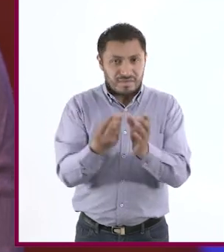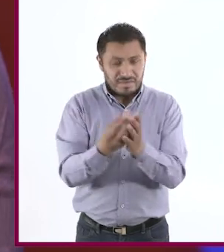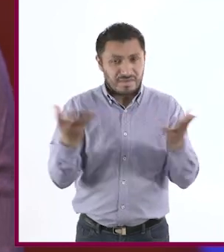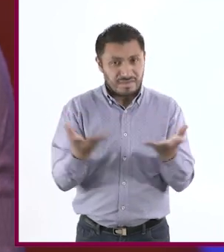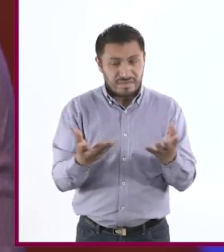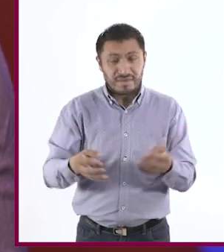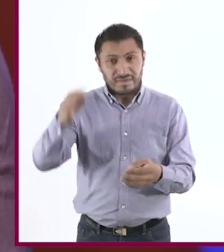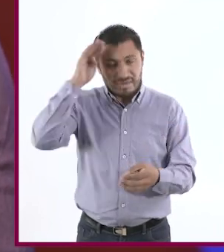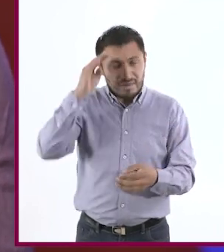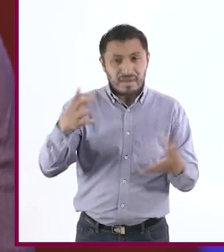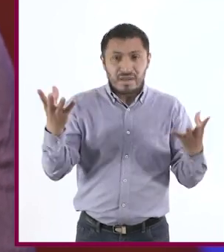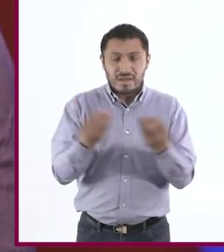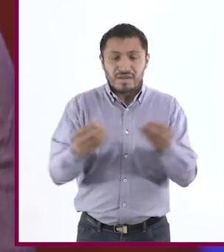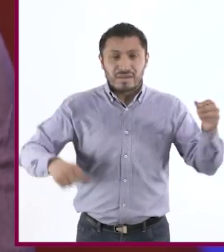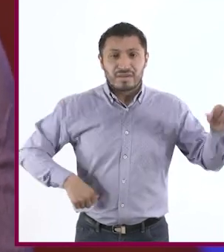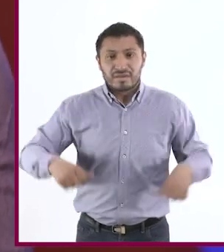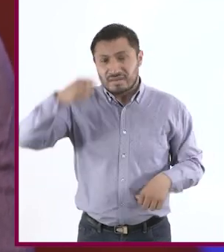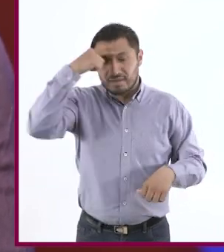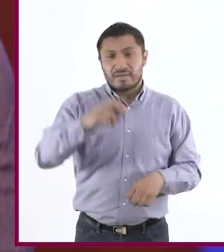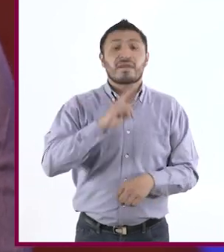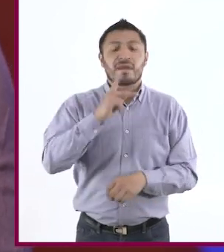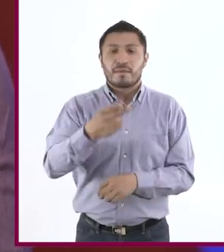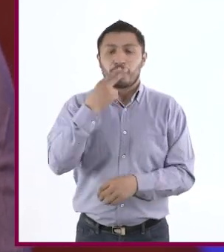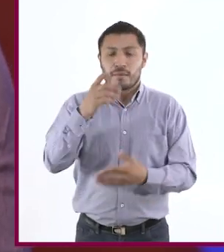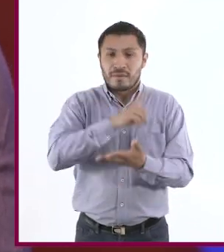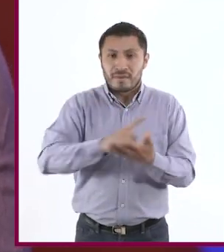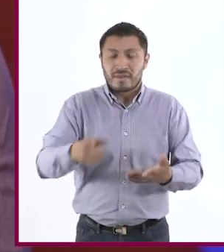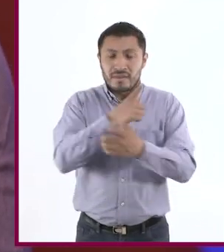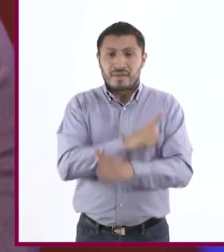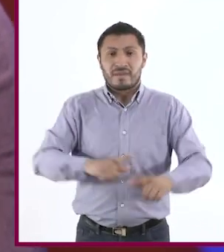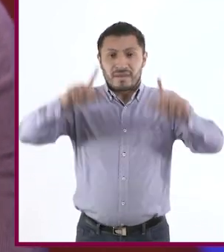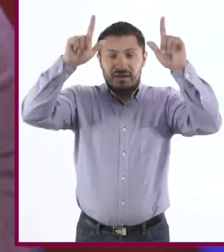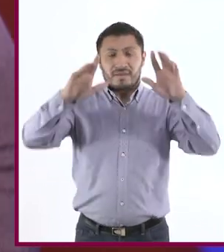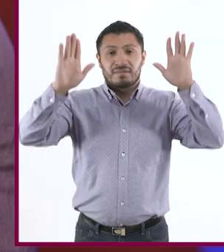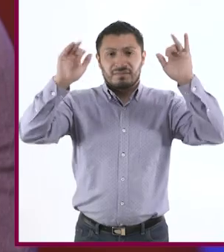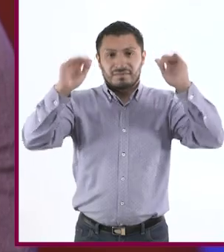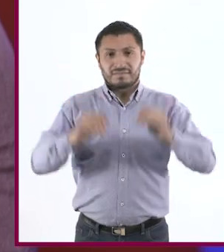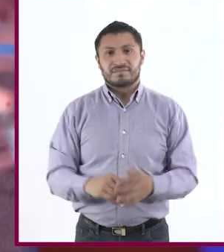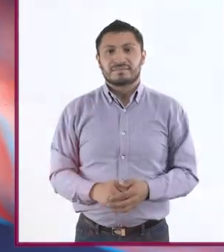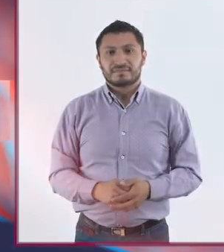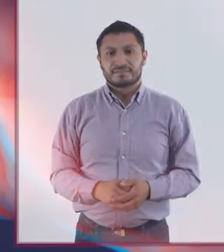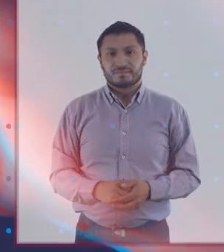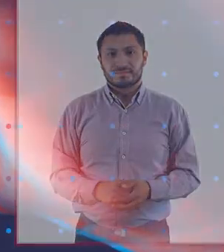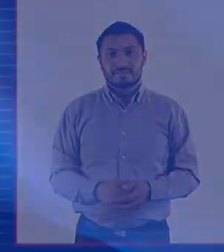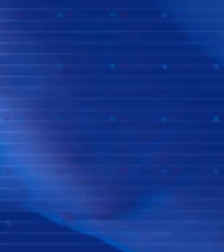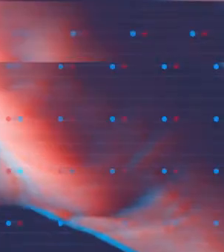Pensemos en acciones para el mejor ejercicio de nuestros derechos y libertades. ¡Hasta luego!